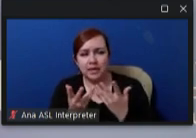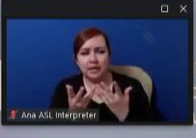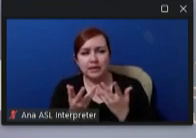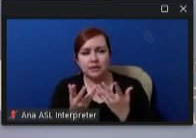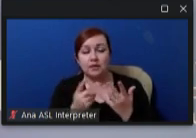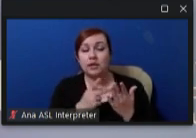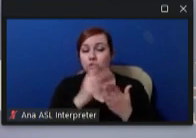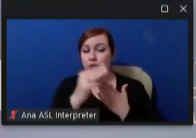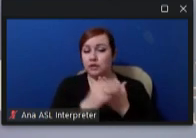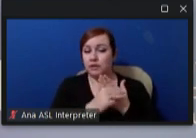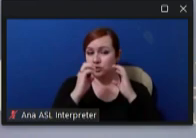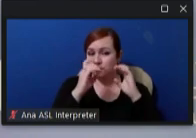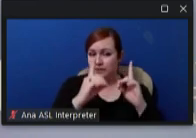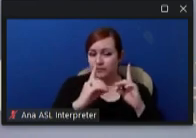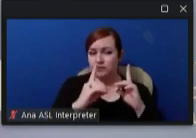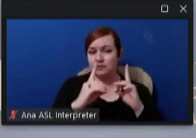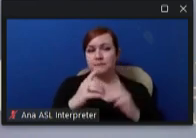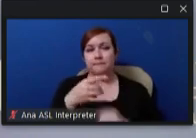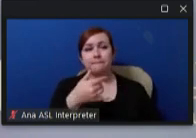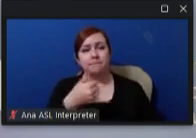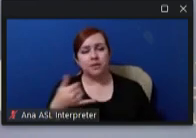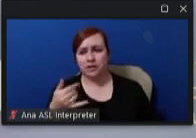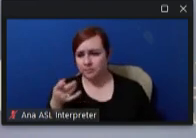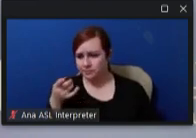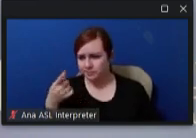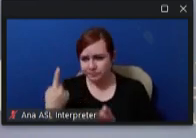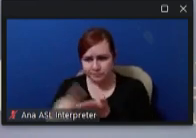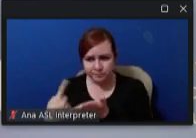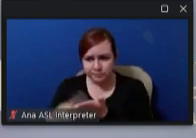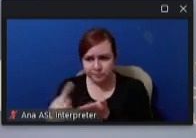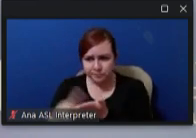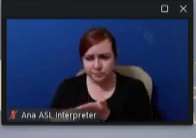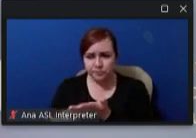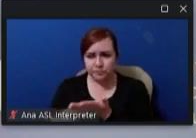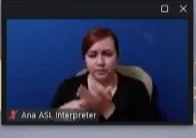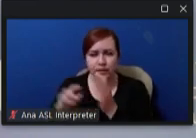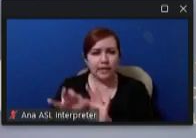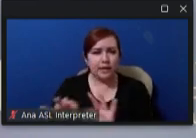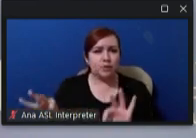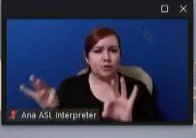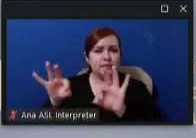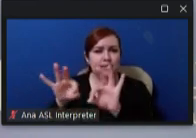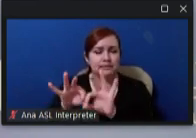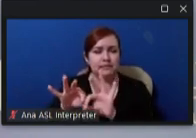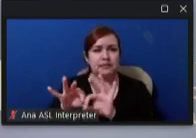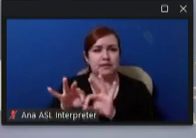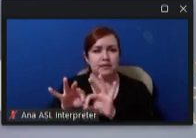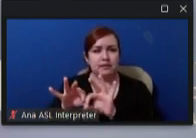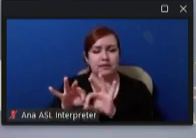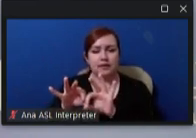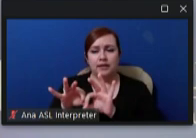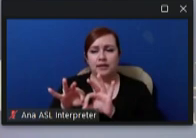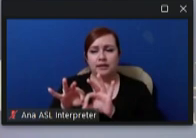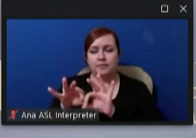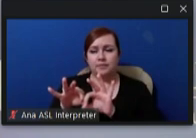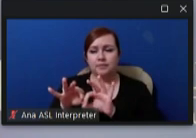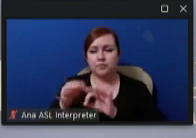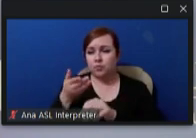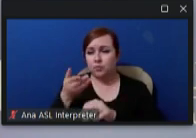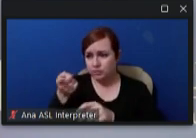educativos? Y se hablaba de la importancia de la articulación institucional, ustedes lo